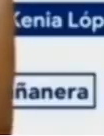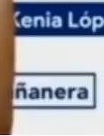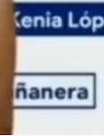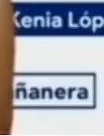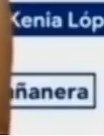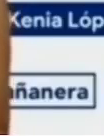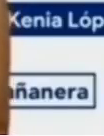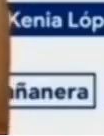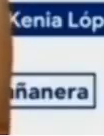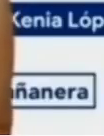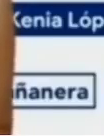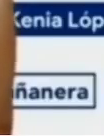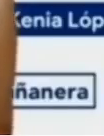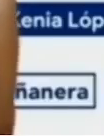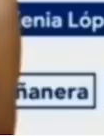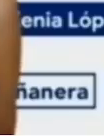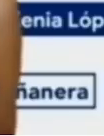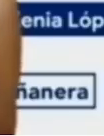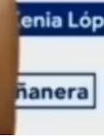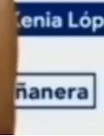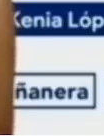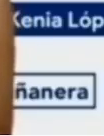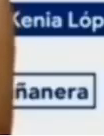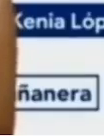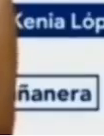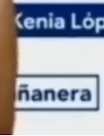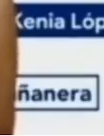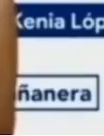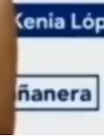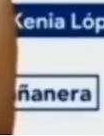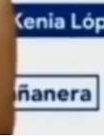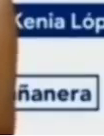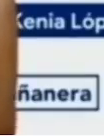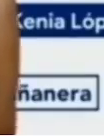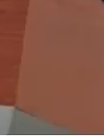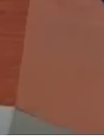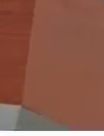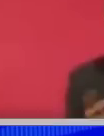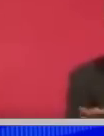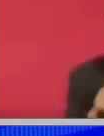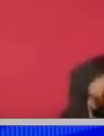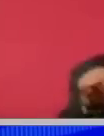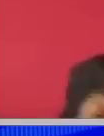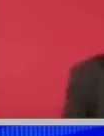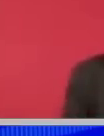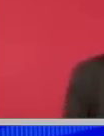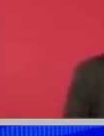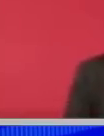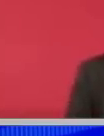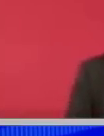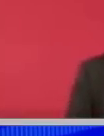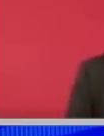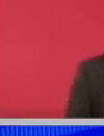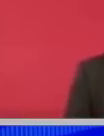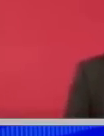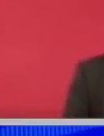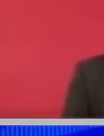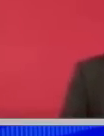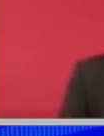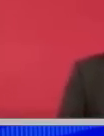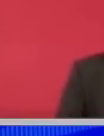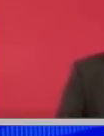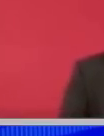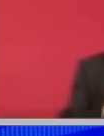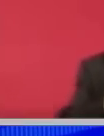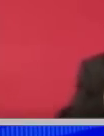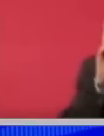la mañana hay que tener con qué sustituirlo esto mencioné el presidente es una polémica Todavía no